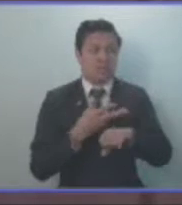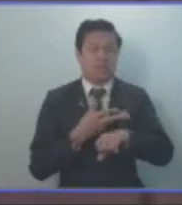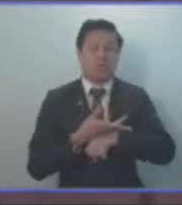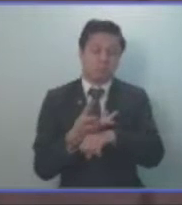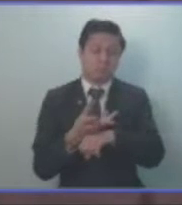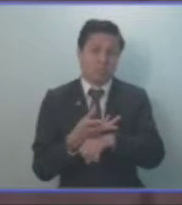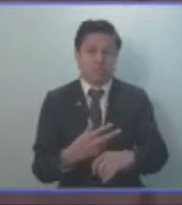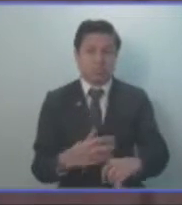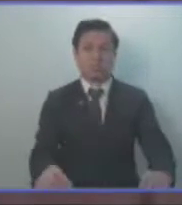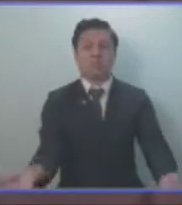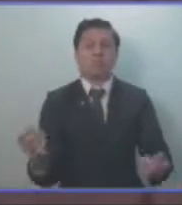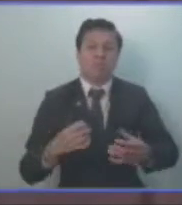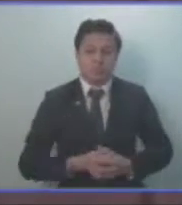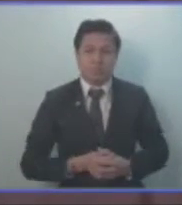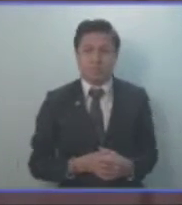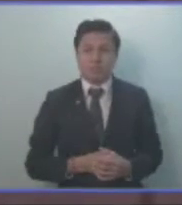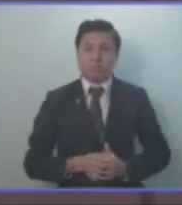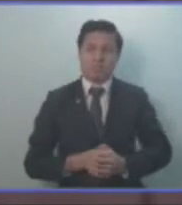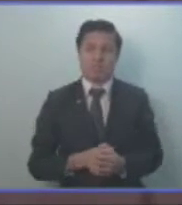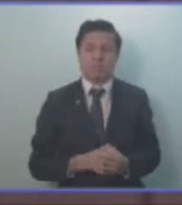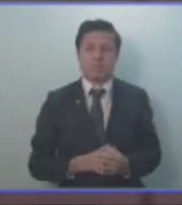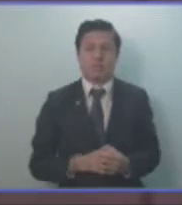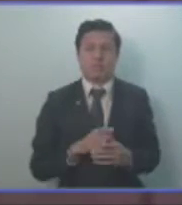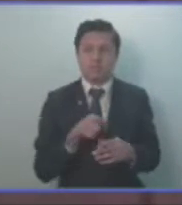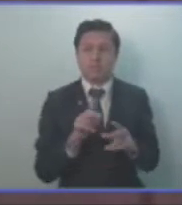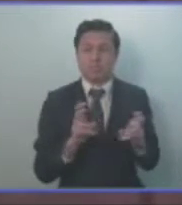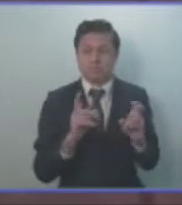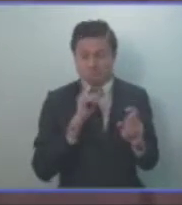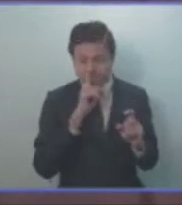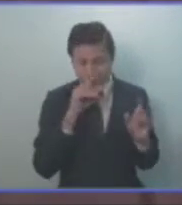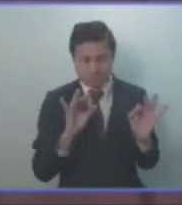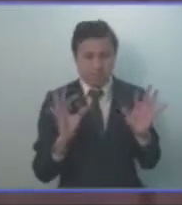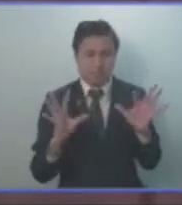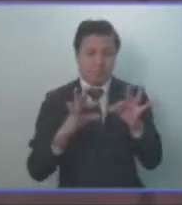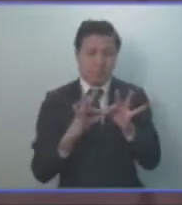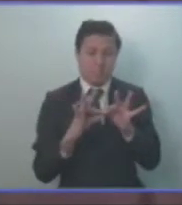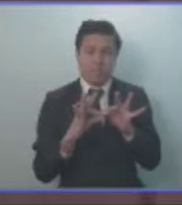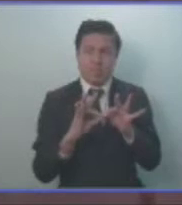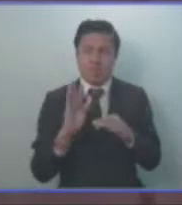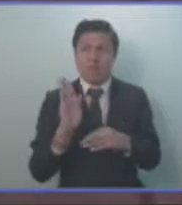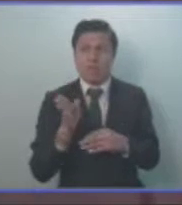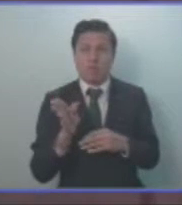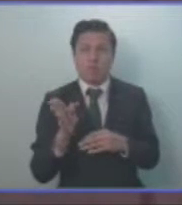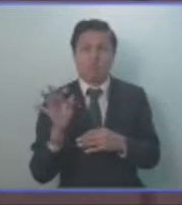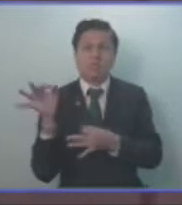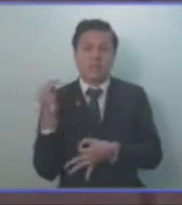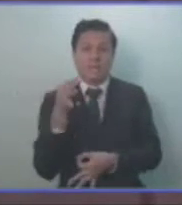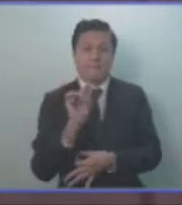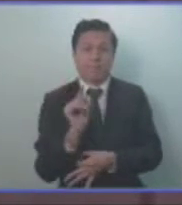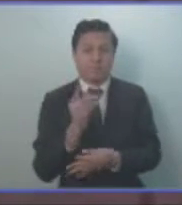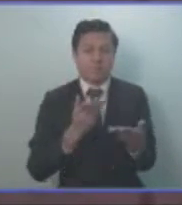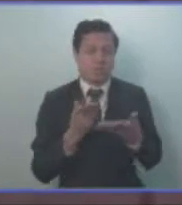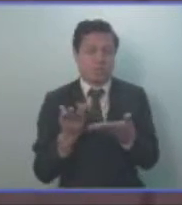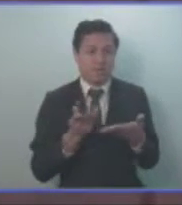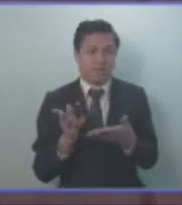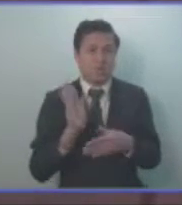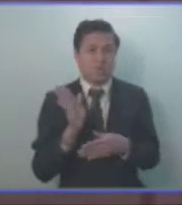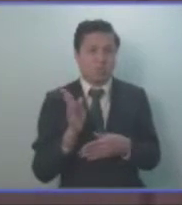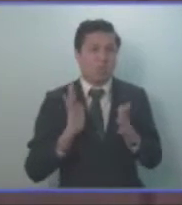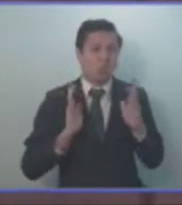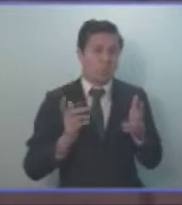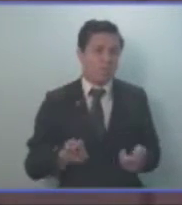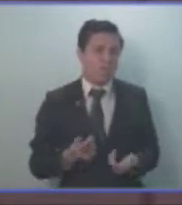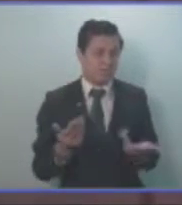Terrestre, Tránsito y Seguridad Vial, vinculado a una concesión o permiso vigente y que actualmente se encuentre prestando a nivel